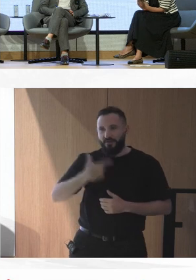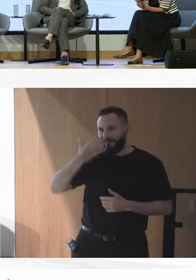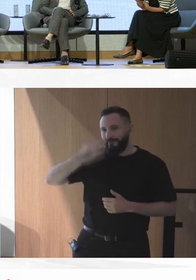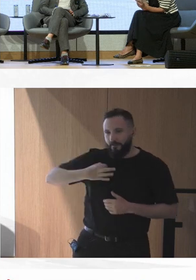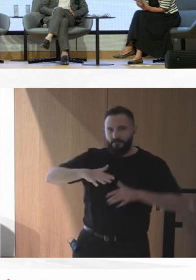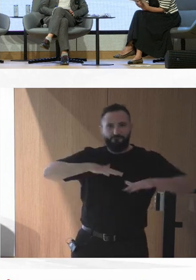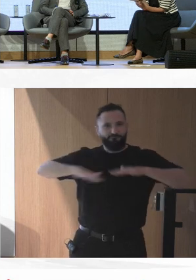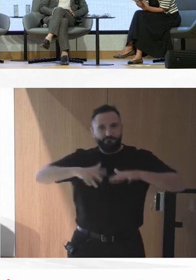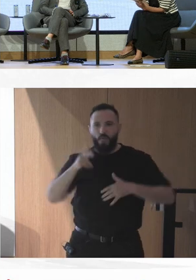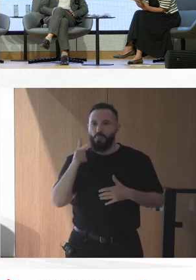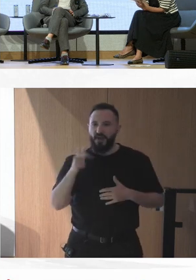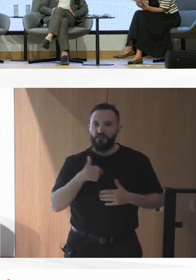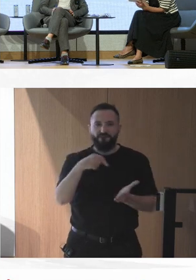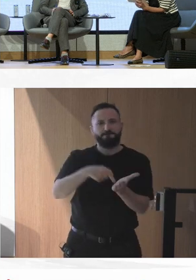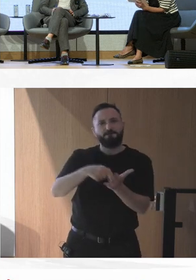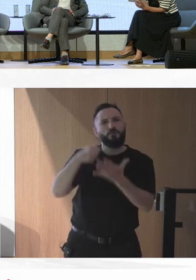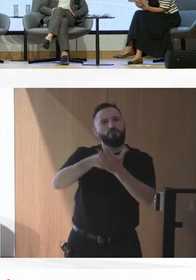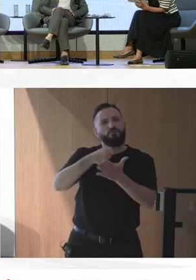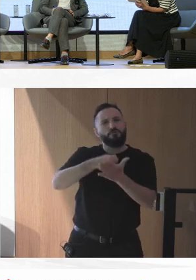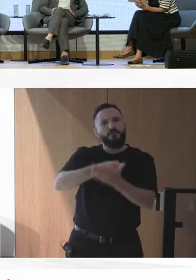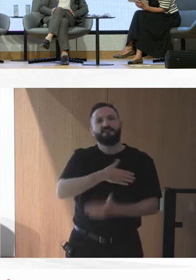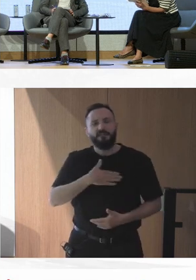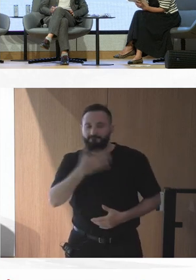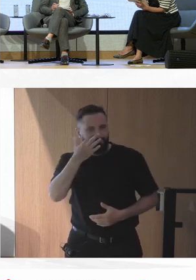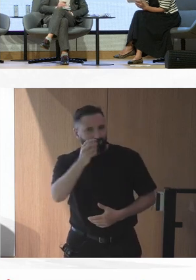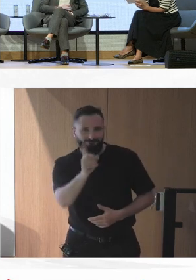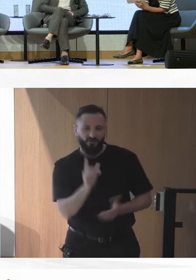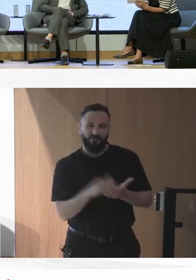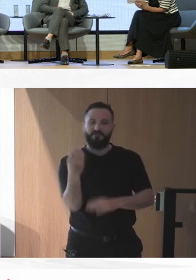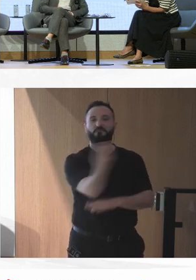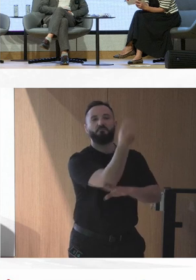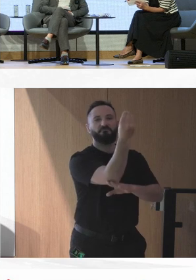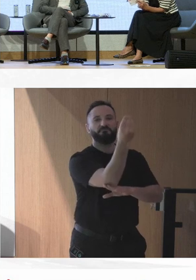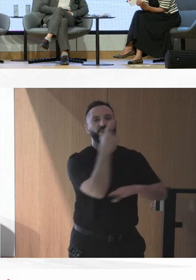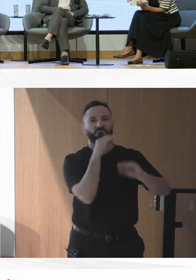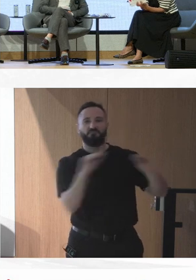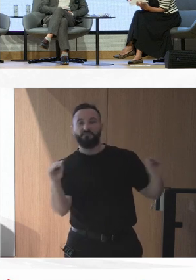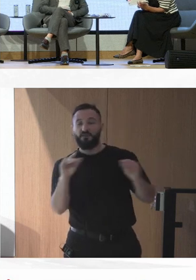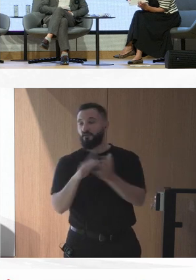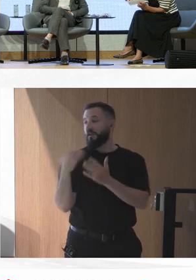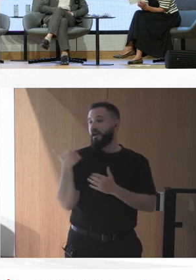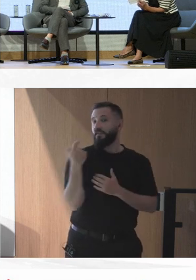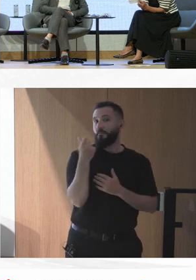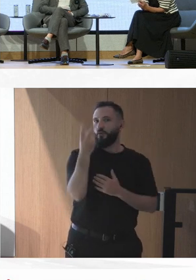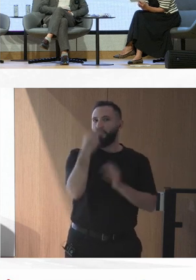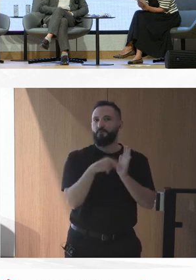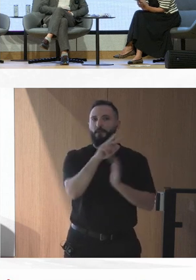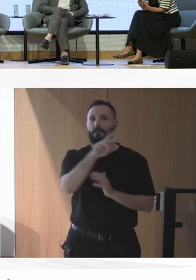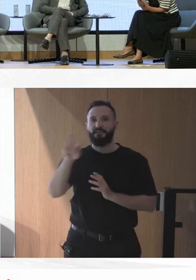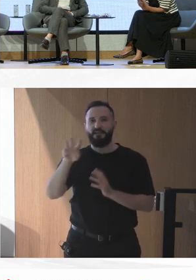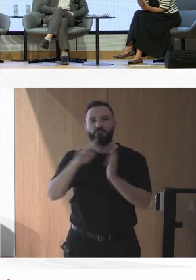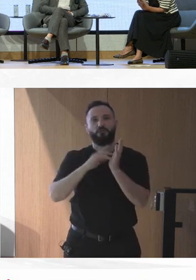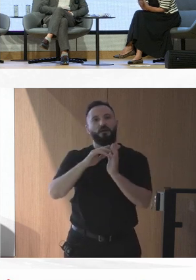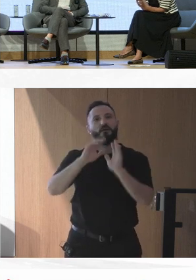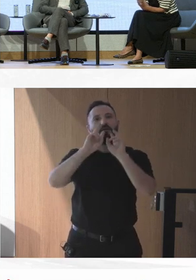realmente ejercer su derecho de defensa. Es verdad que tenemos novedades importantes, ¿no? Recientemente, ¿no? En 2023, pues, se ha